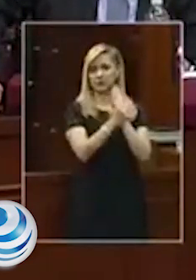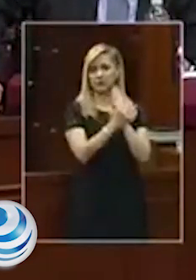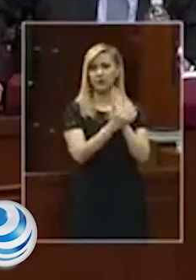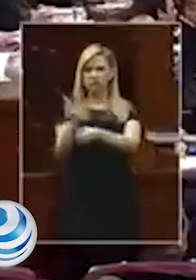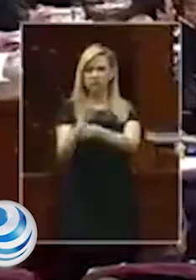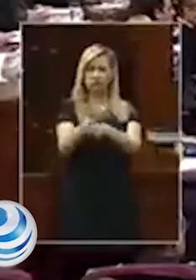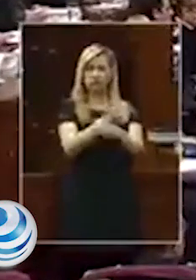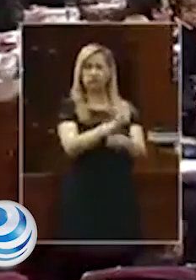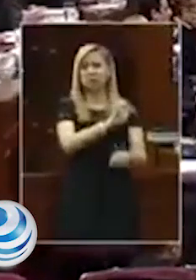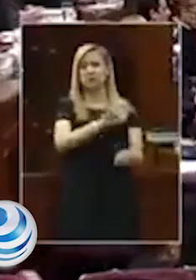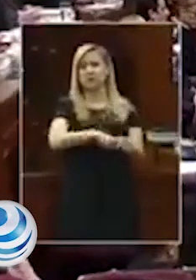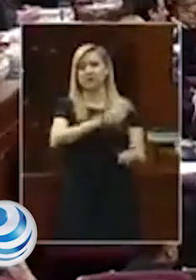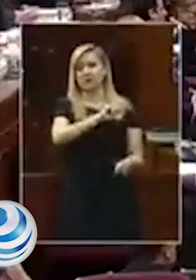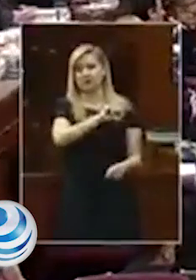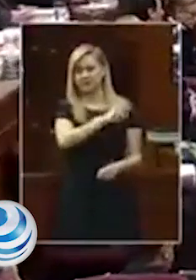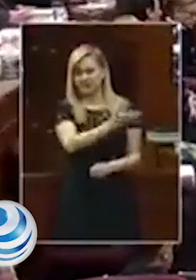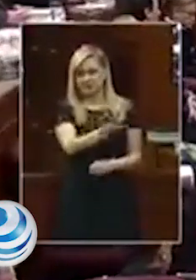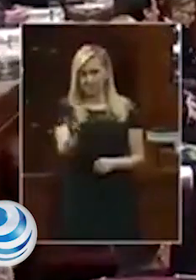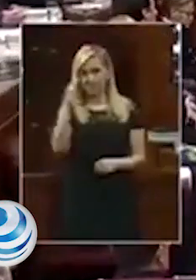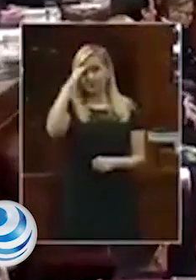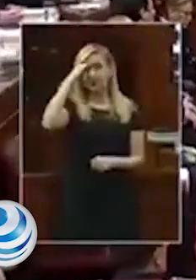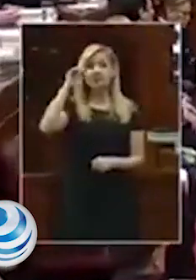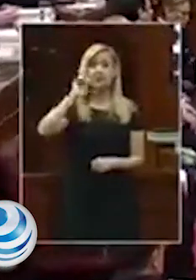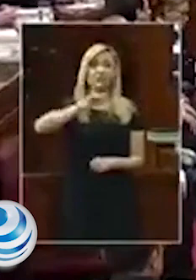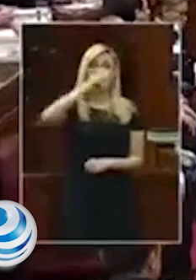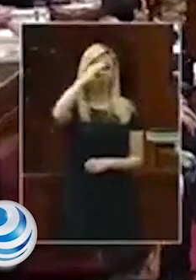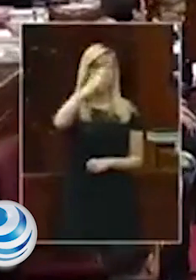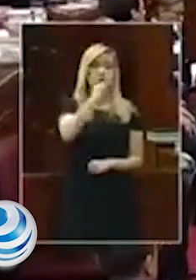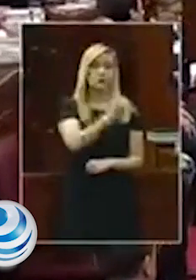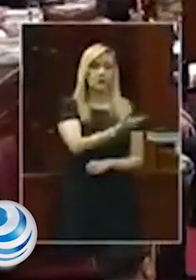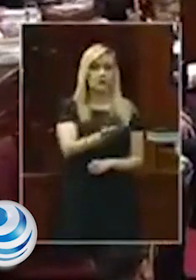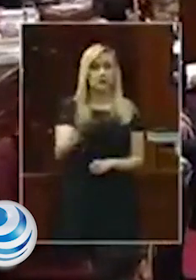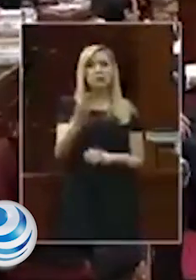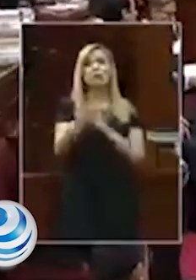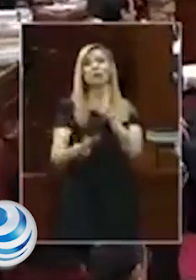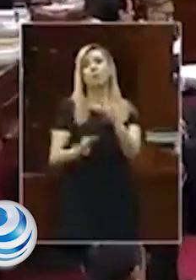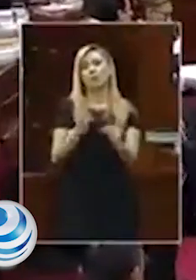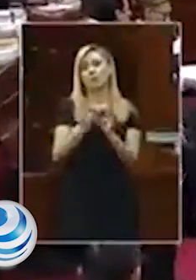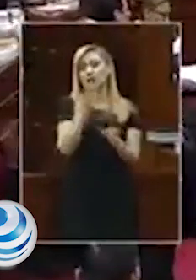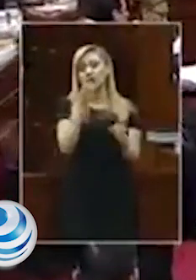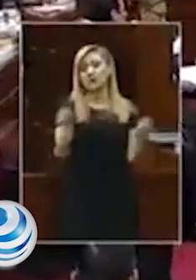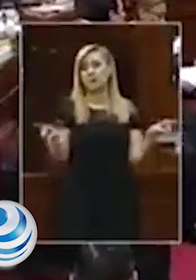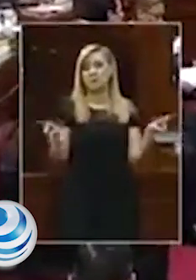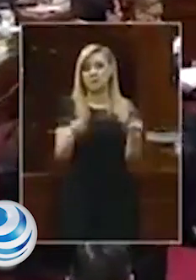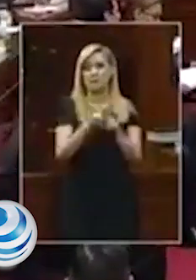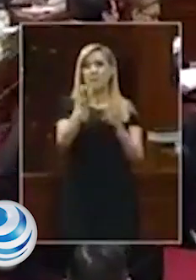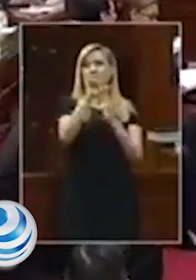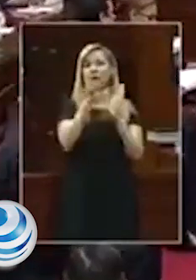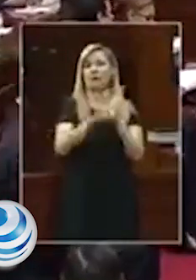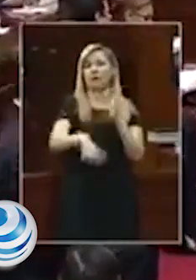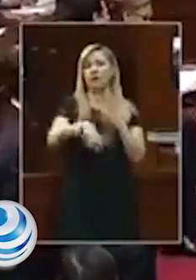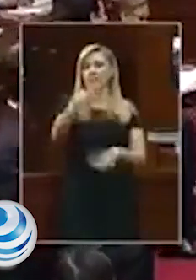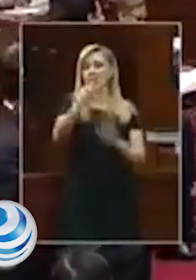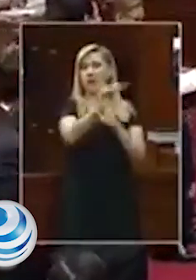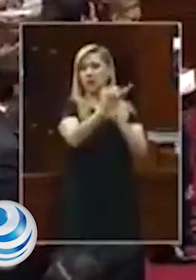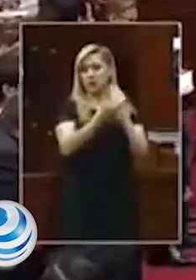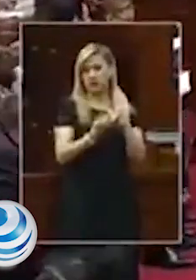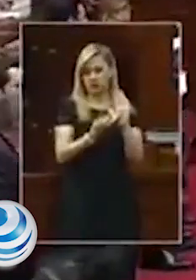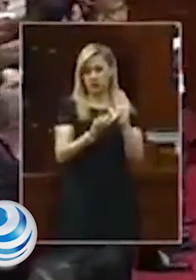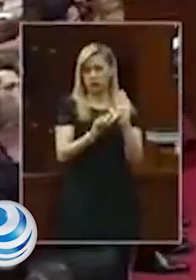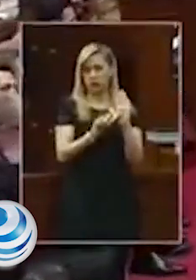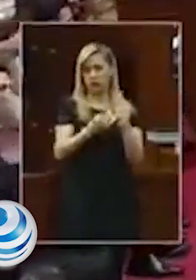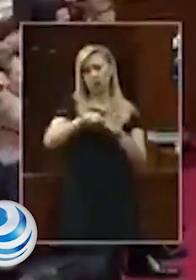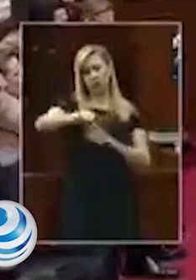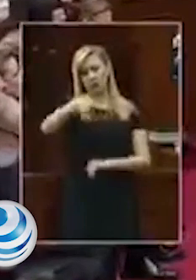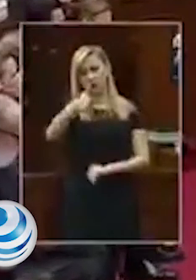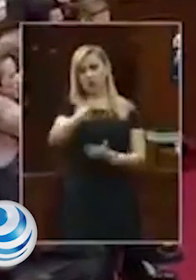Aguilar. El mandatario federal ingresó a la sede del máximo tribunal del país, donde fue recibido por el ministro Eduardo Medina Mora, quien lo acompañó hasta el